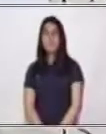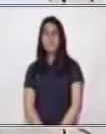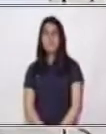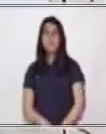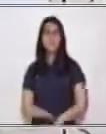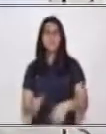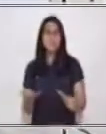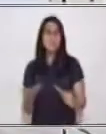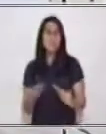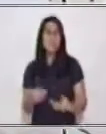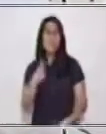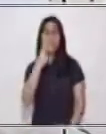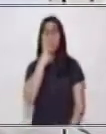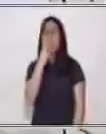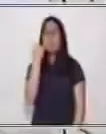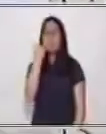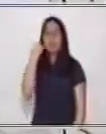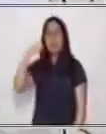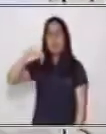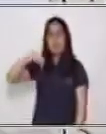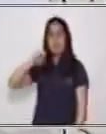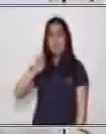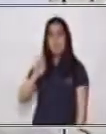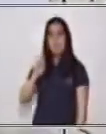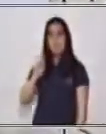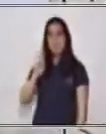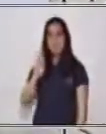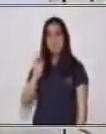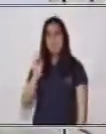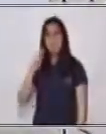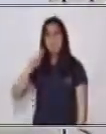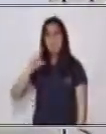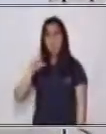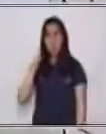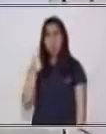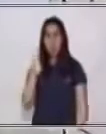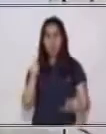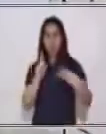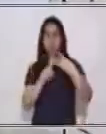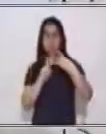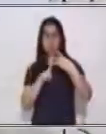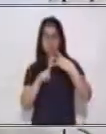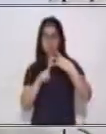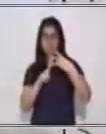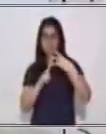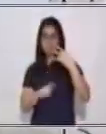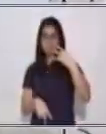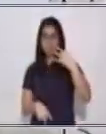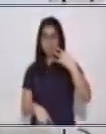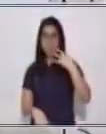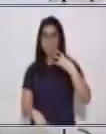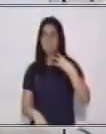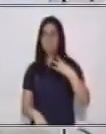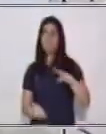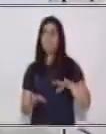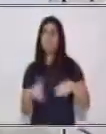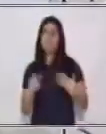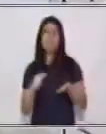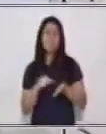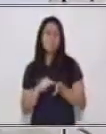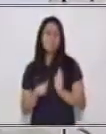conocida como hipérbola. Una palabra muy utilizada que son dos